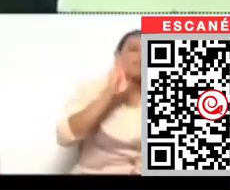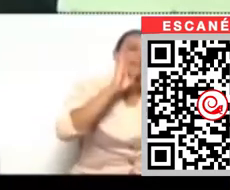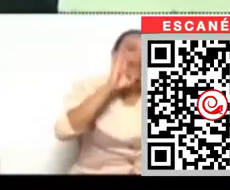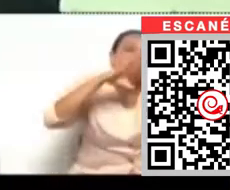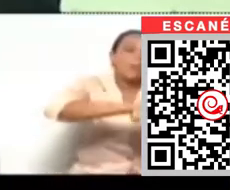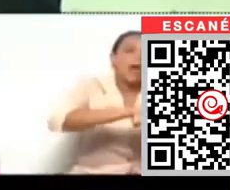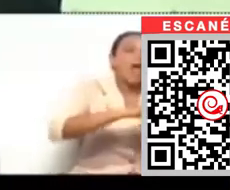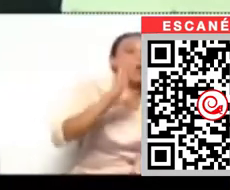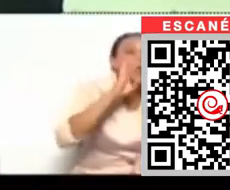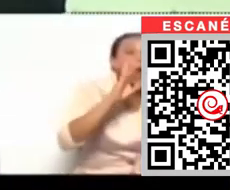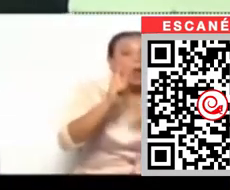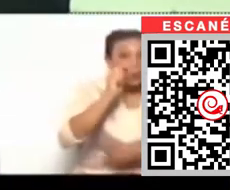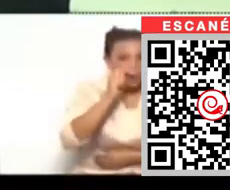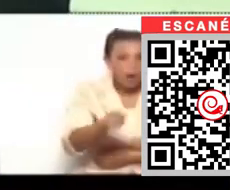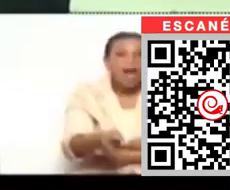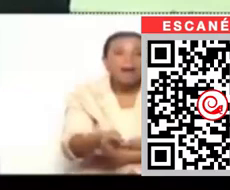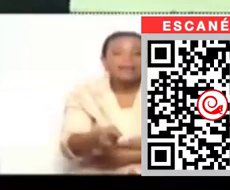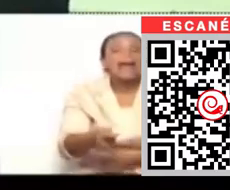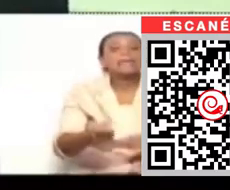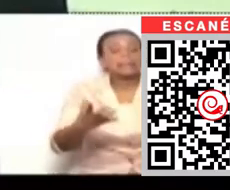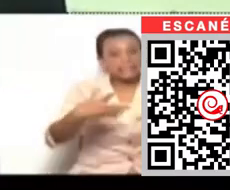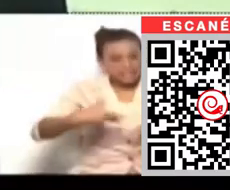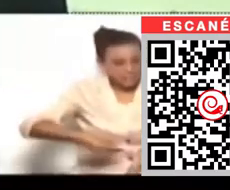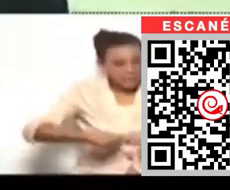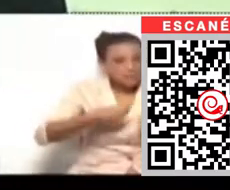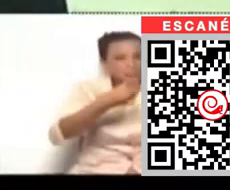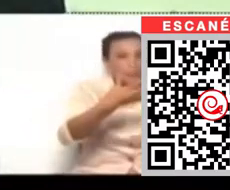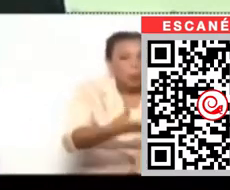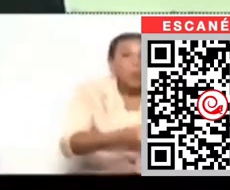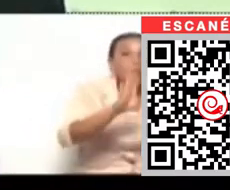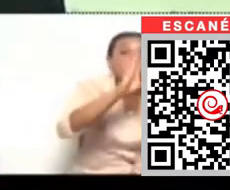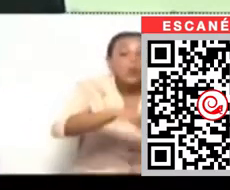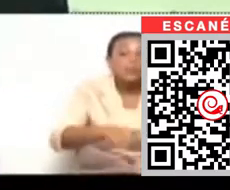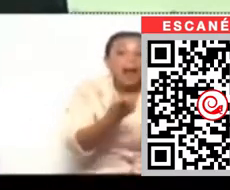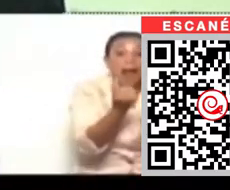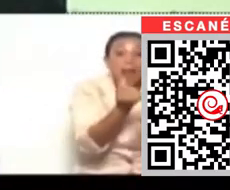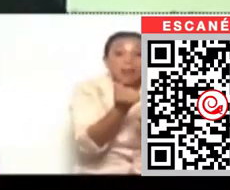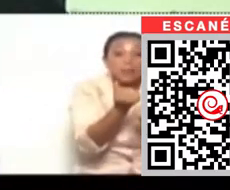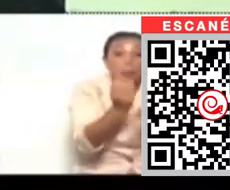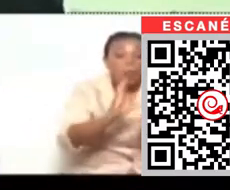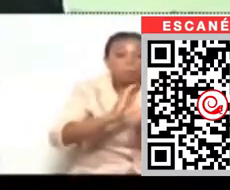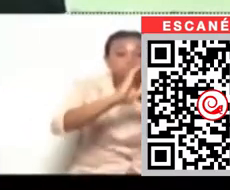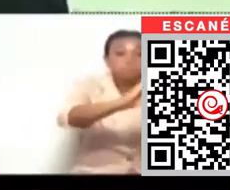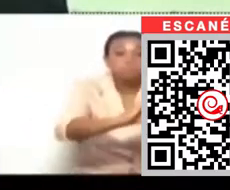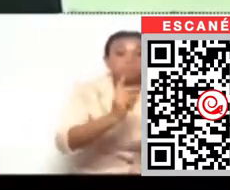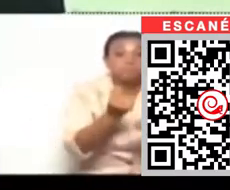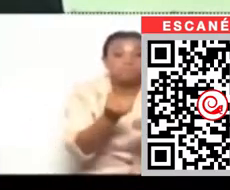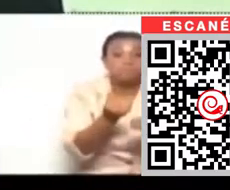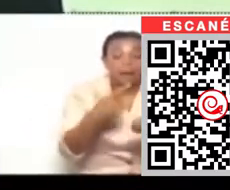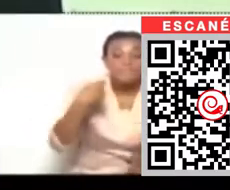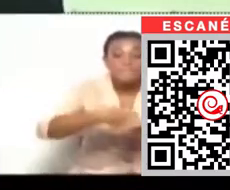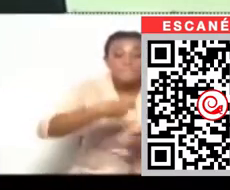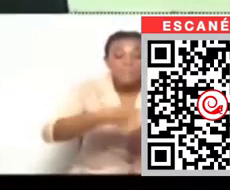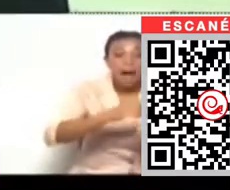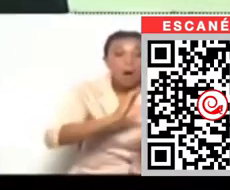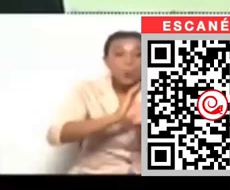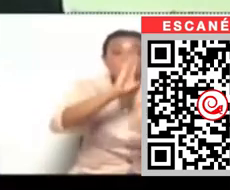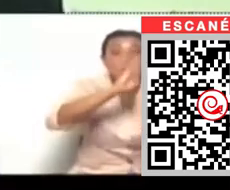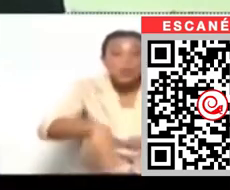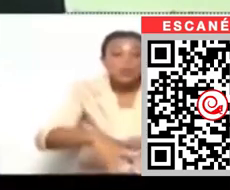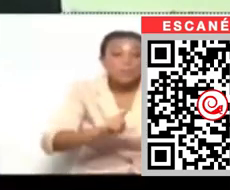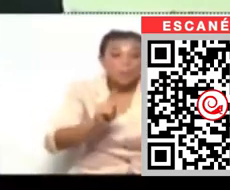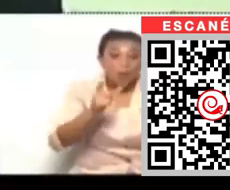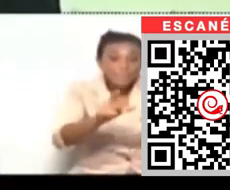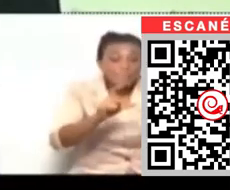en Ucrania tenían que recibir la última parte del dinero. Porque, del pago. Del pago. Porque